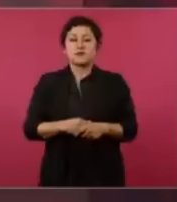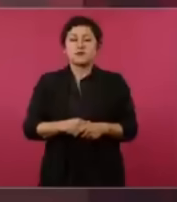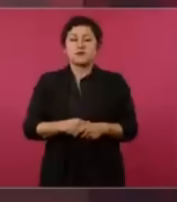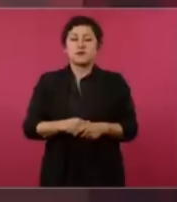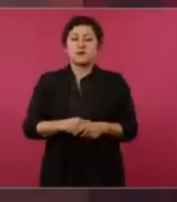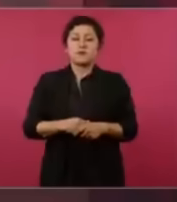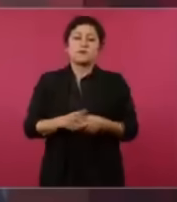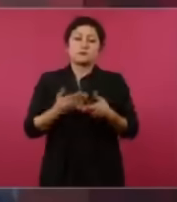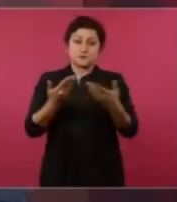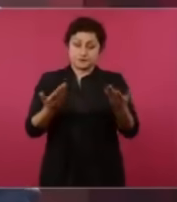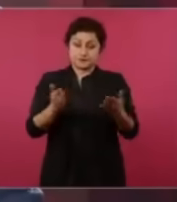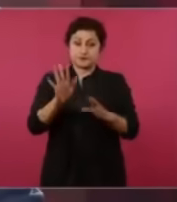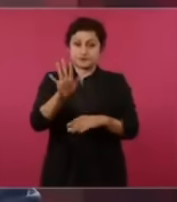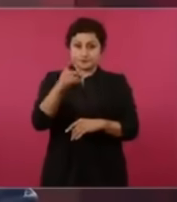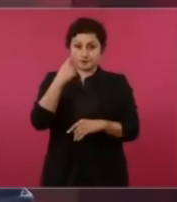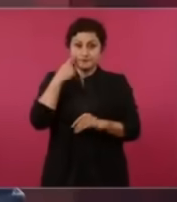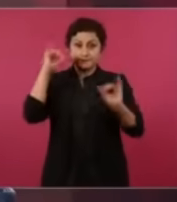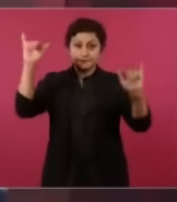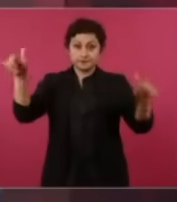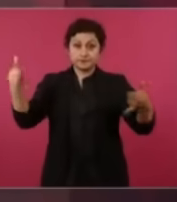2003-2006. Entonces,